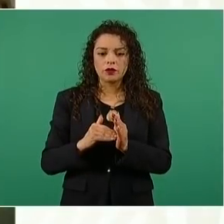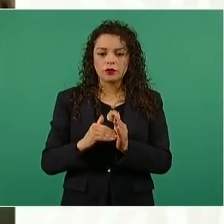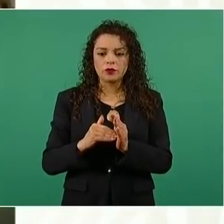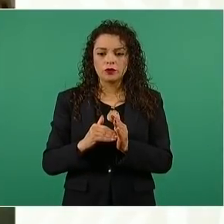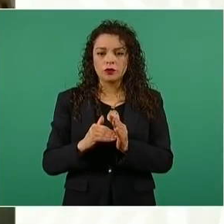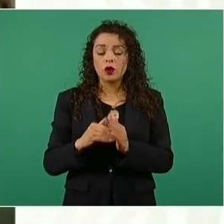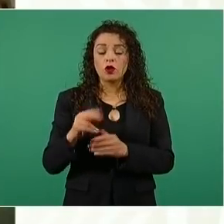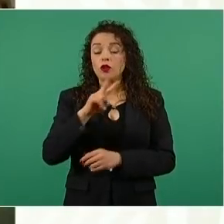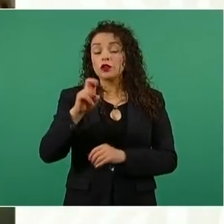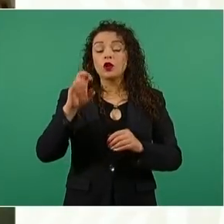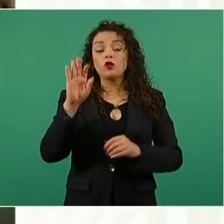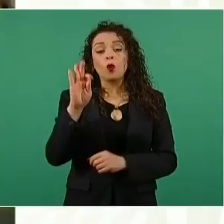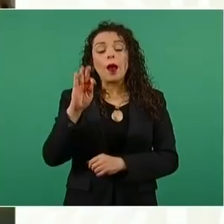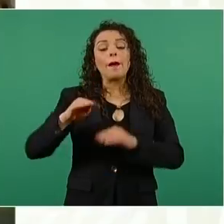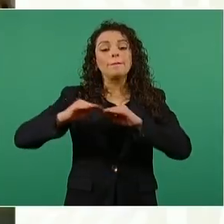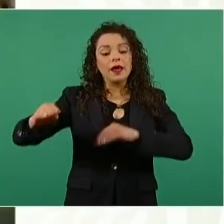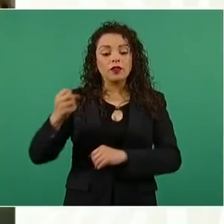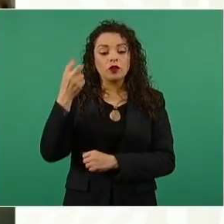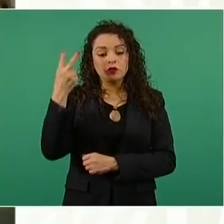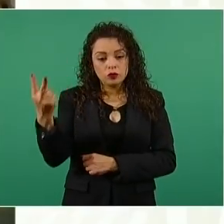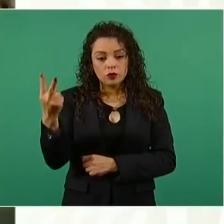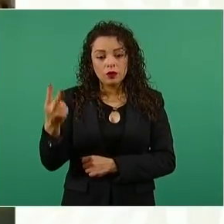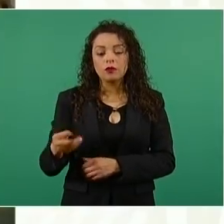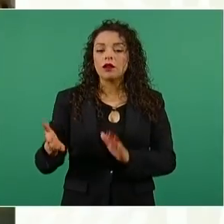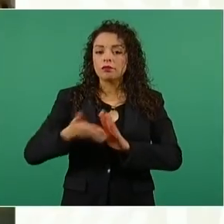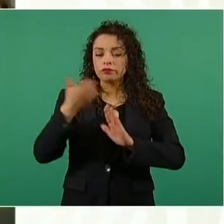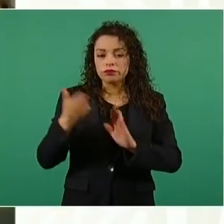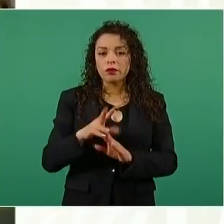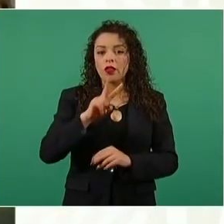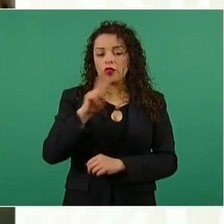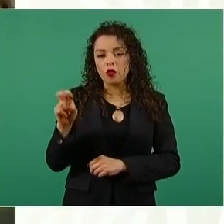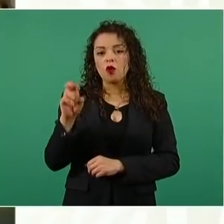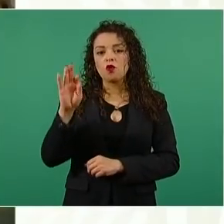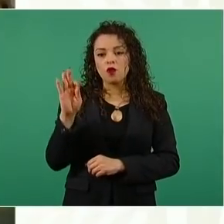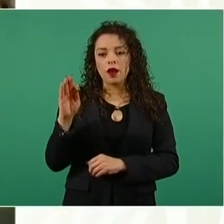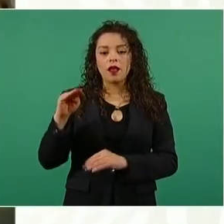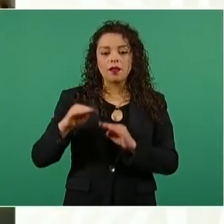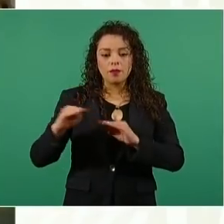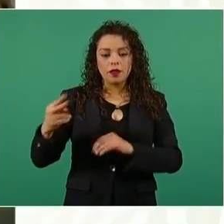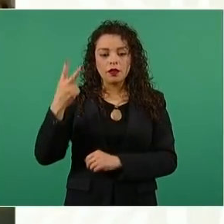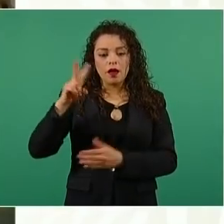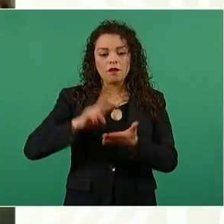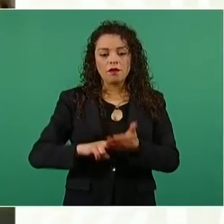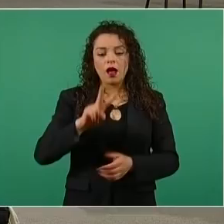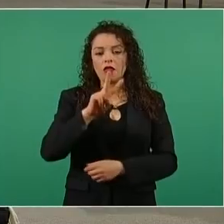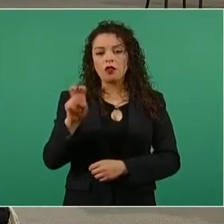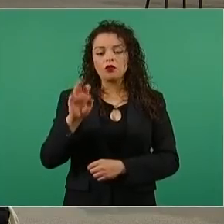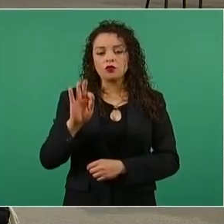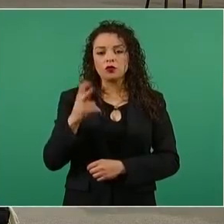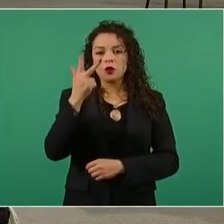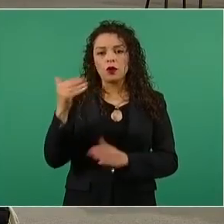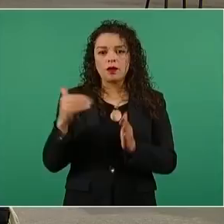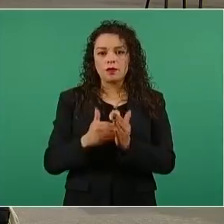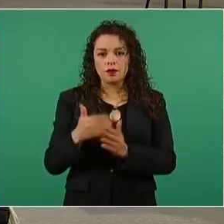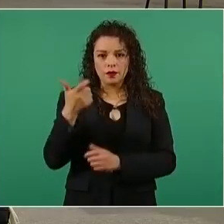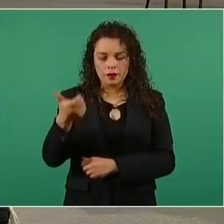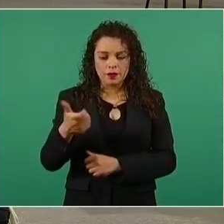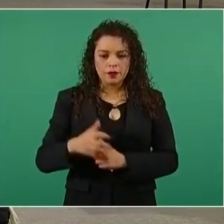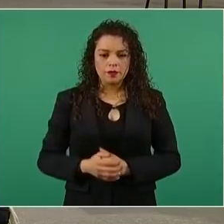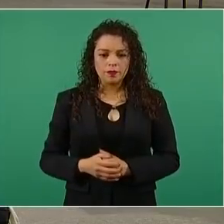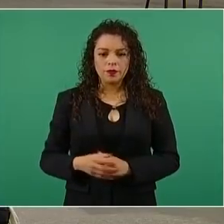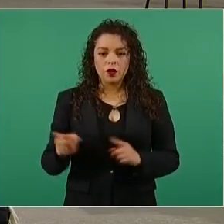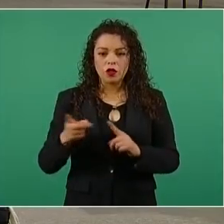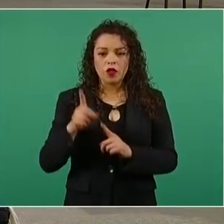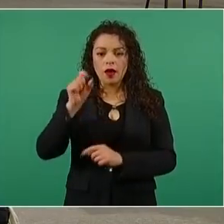metros, valor 2.480.000 pesos. Una casa en Tlaquepaque, Jalisco,